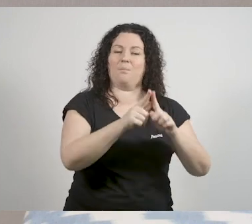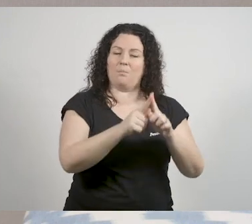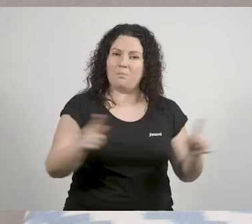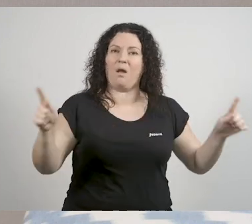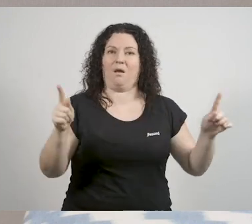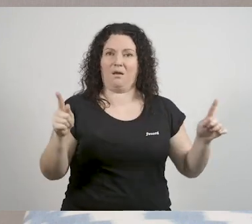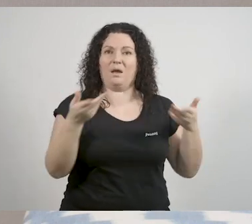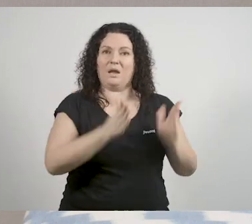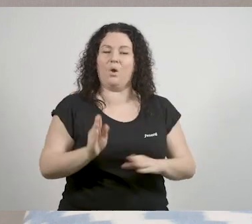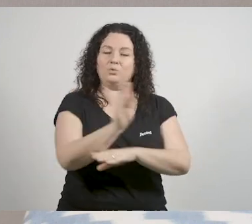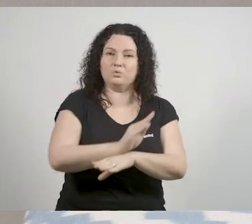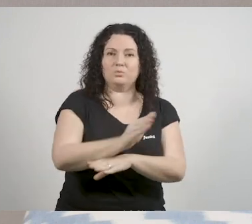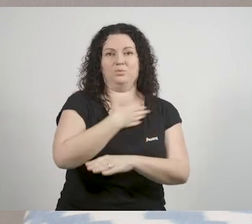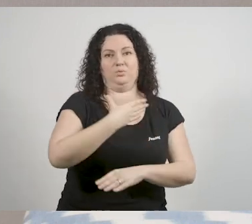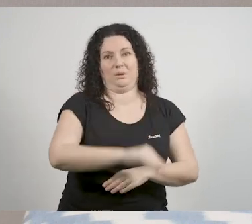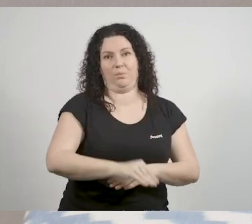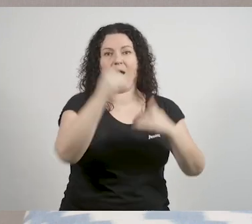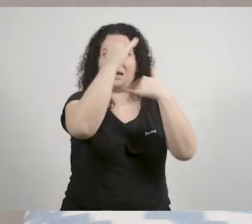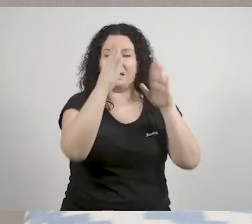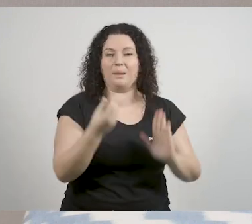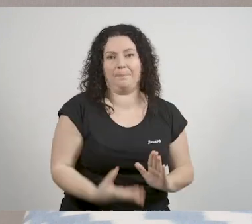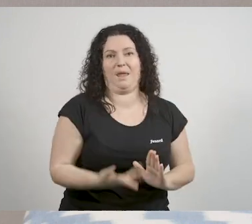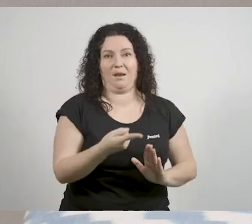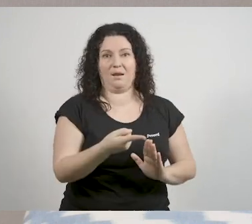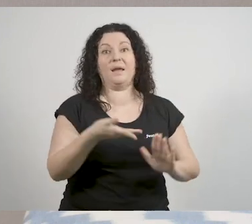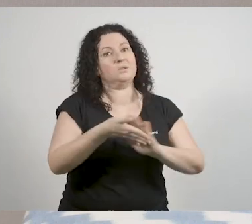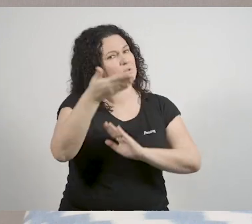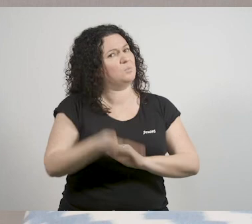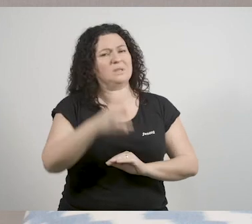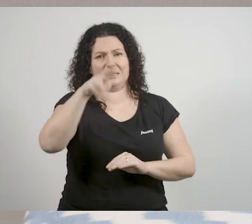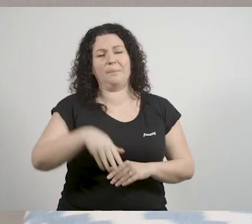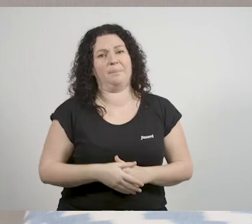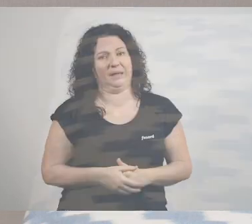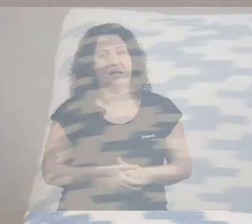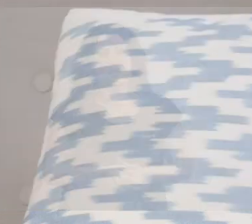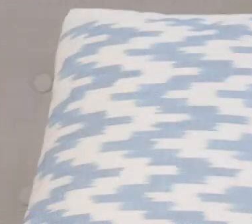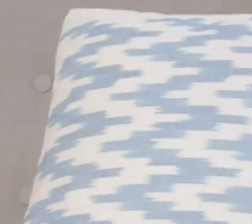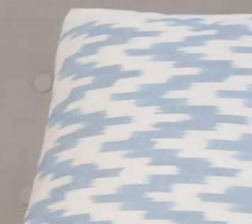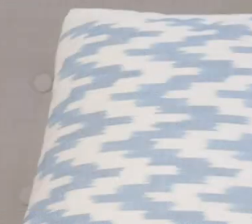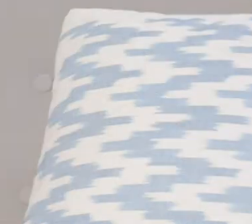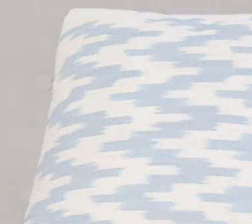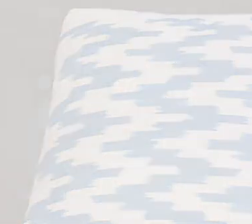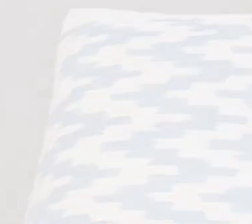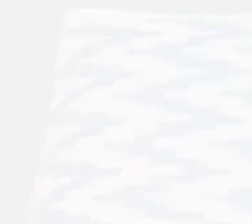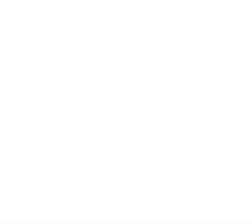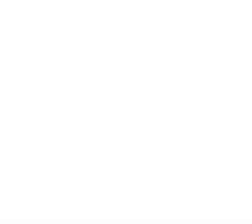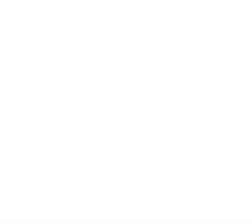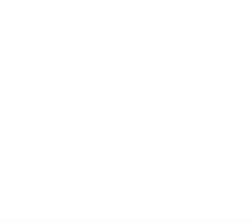con sus hijos y poder atenderlos así, que también es así de importante.